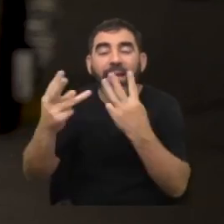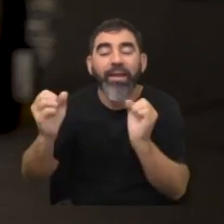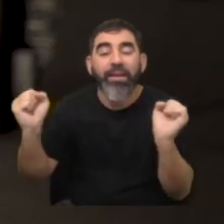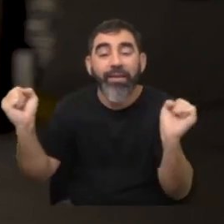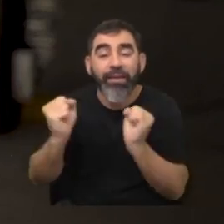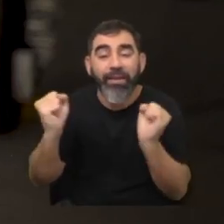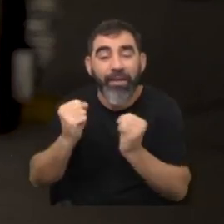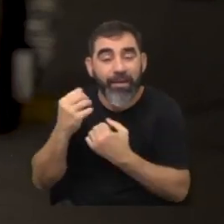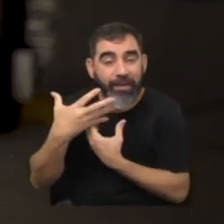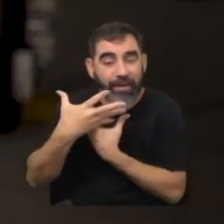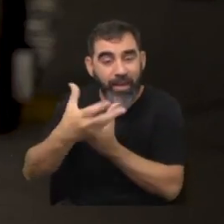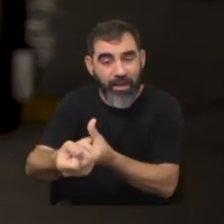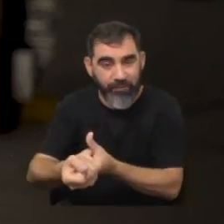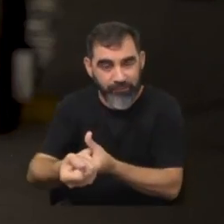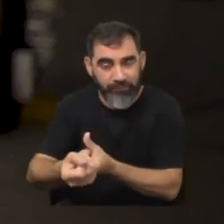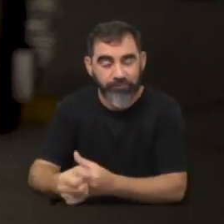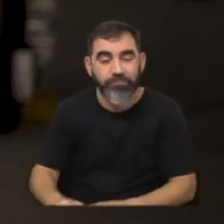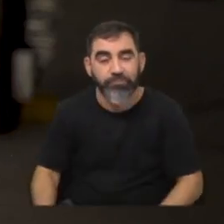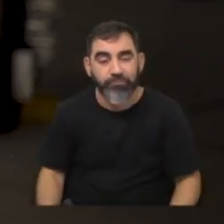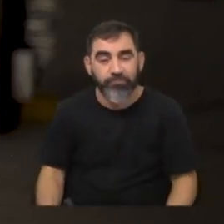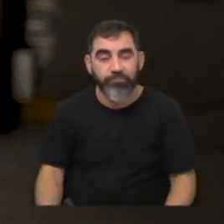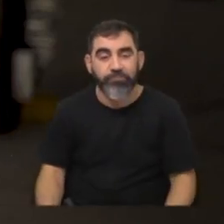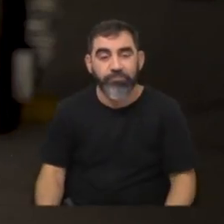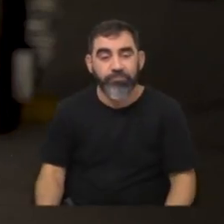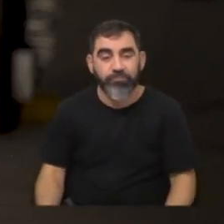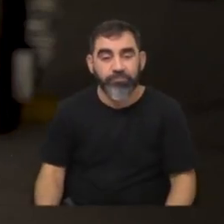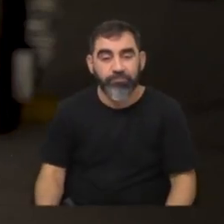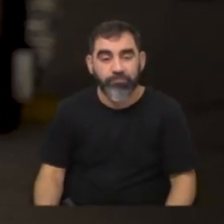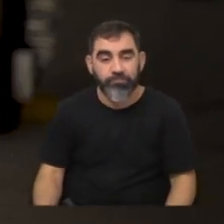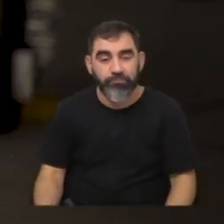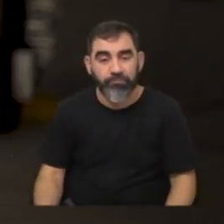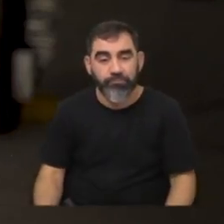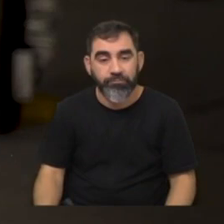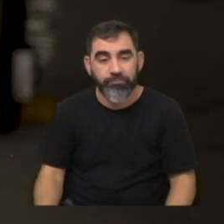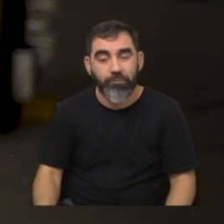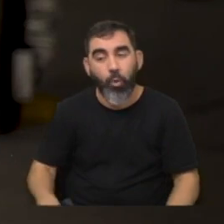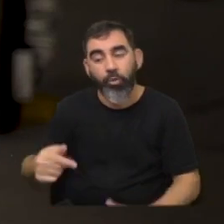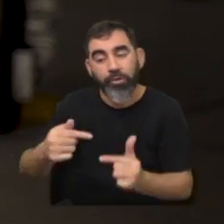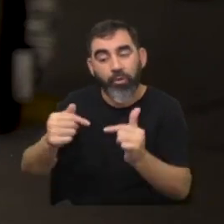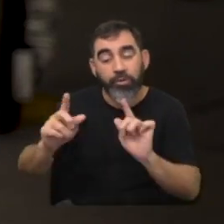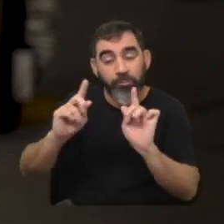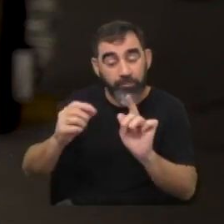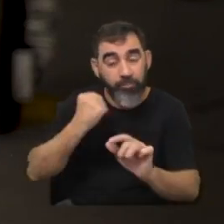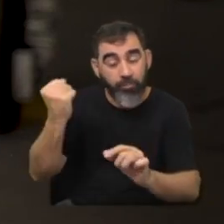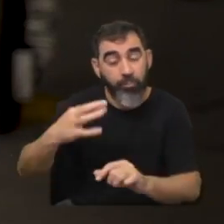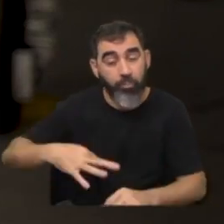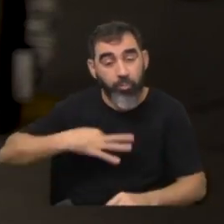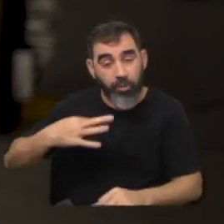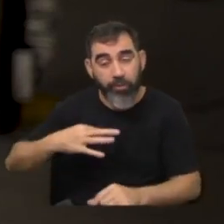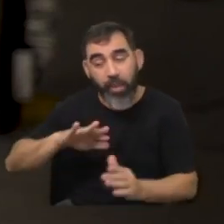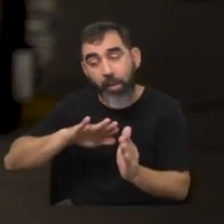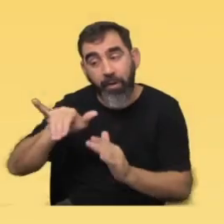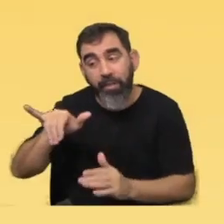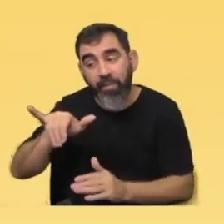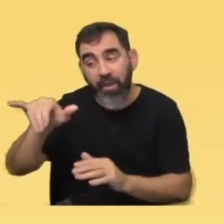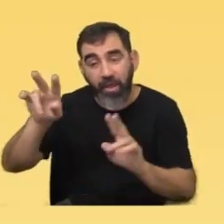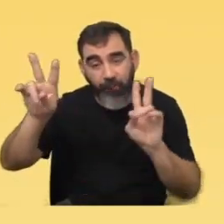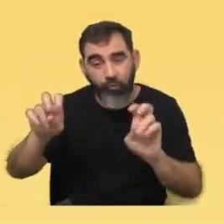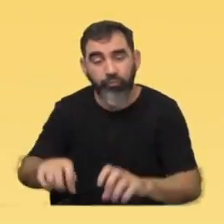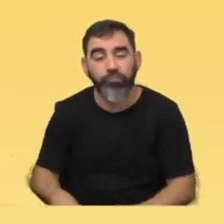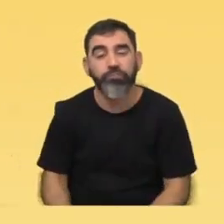una forma más integral, ¿no? Y trabajando sobre otros aspectos también de su vida, más allá del avión en concreto.